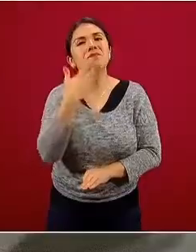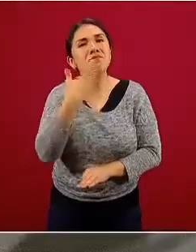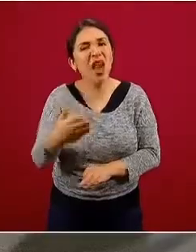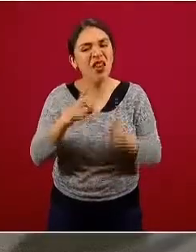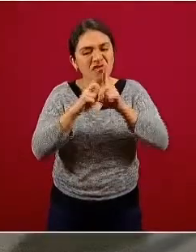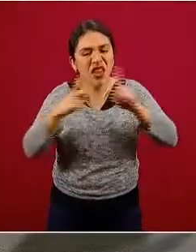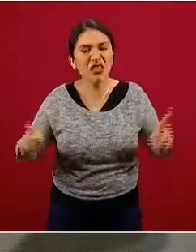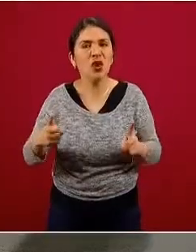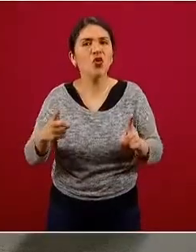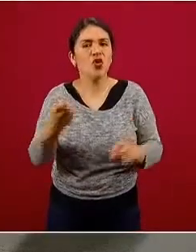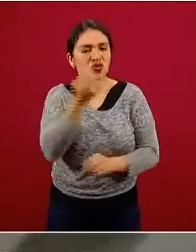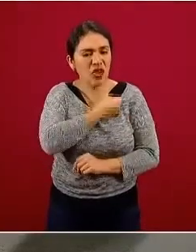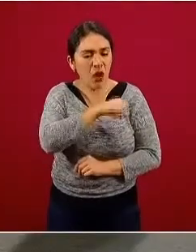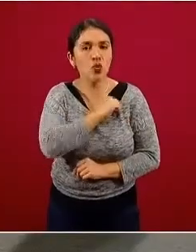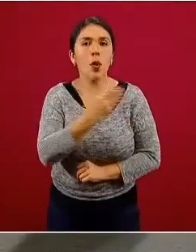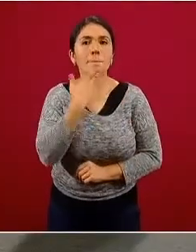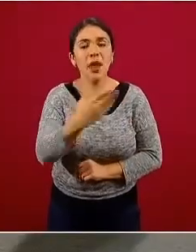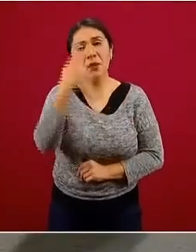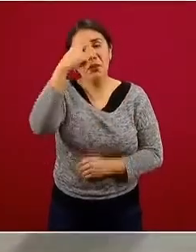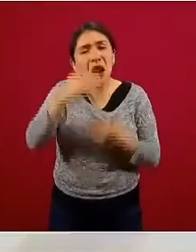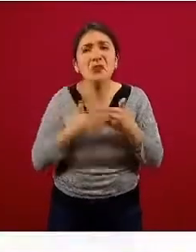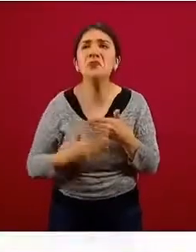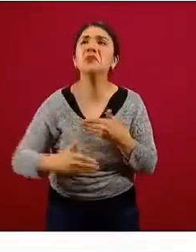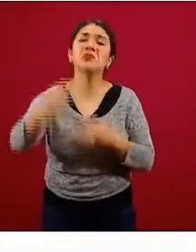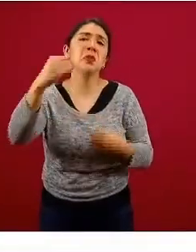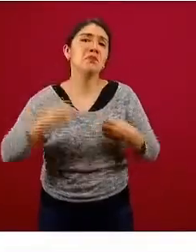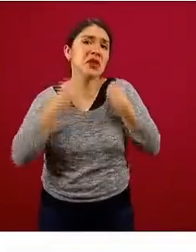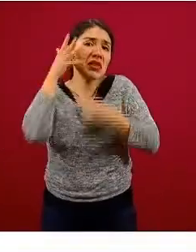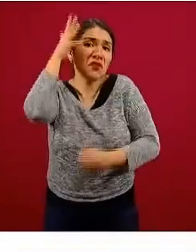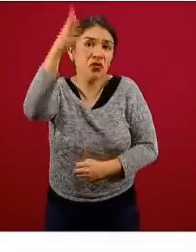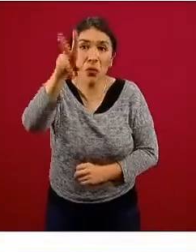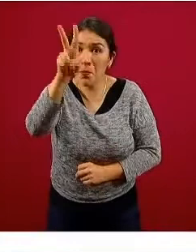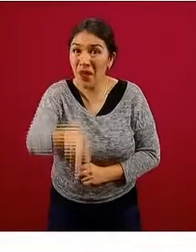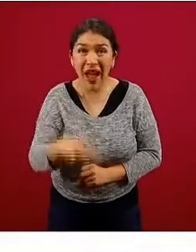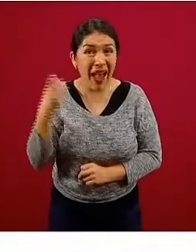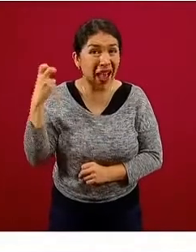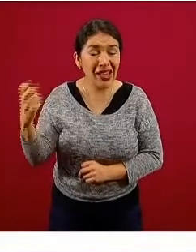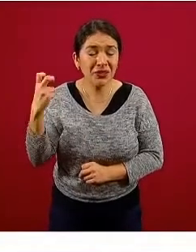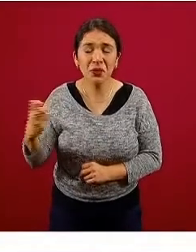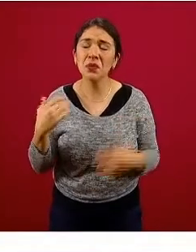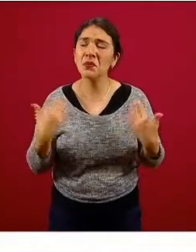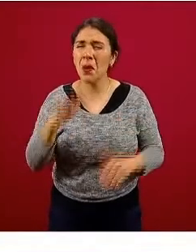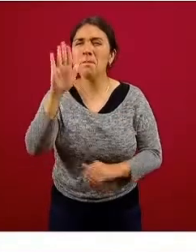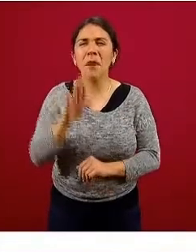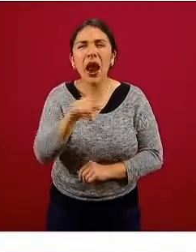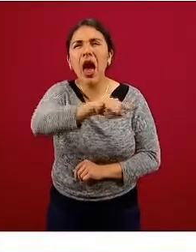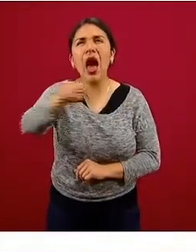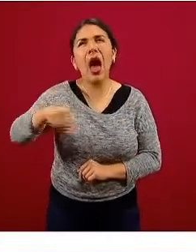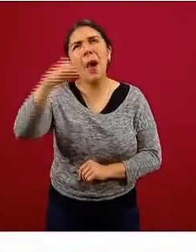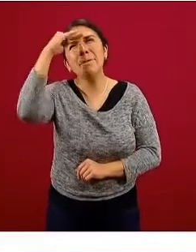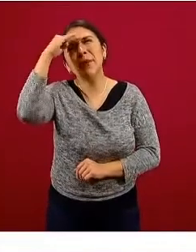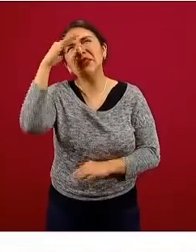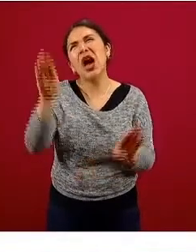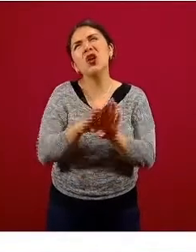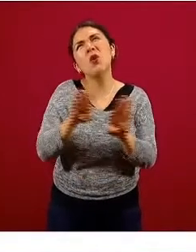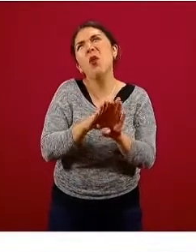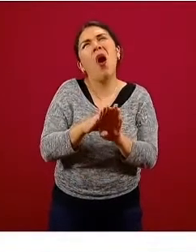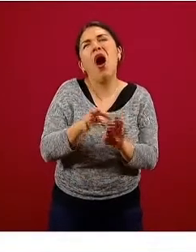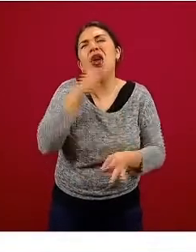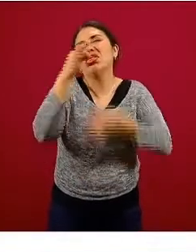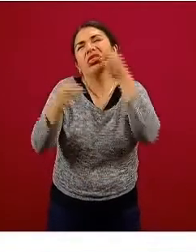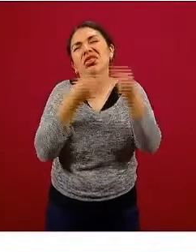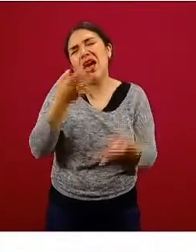óptimo desarrollo y salud para el resto de la vida. De verdad, esto parece que es un poco